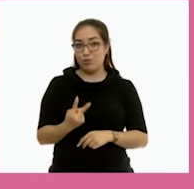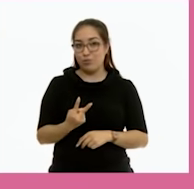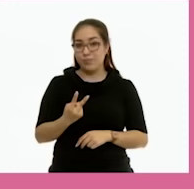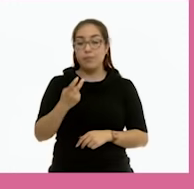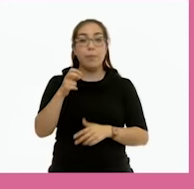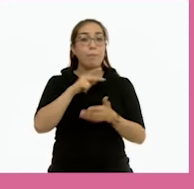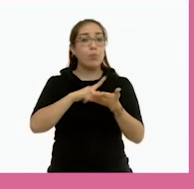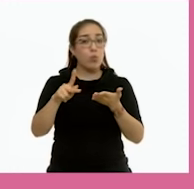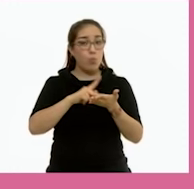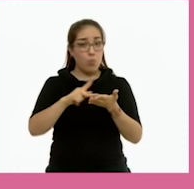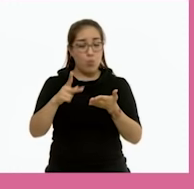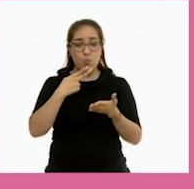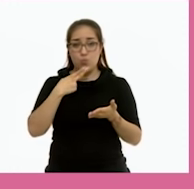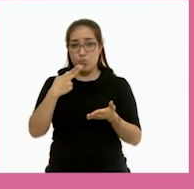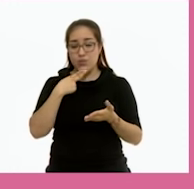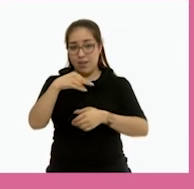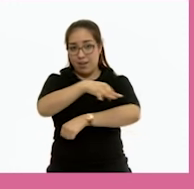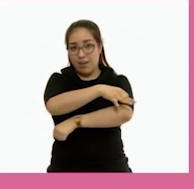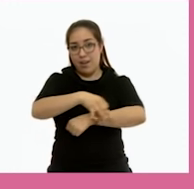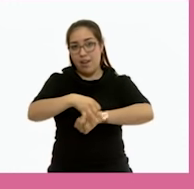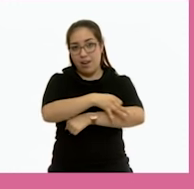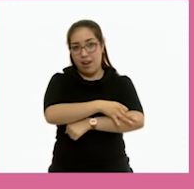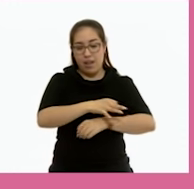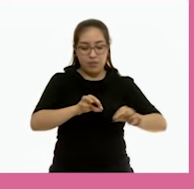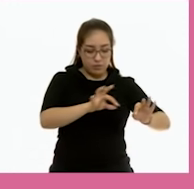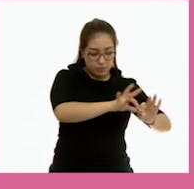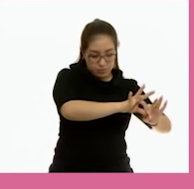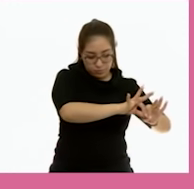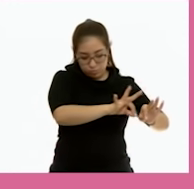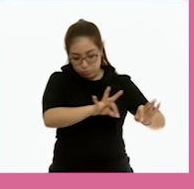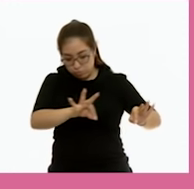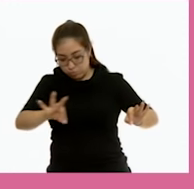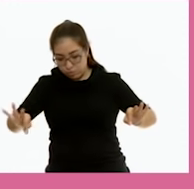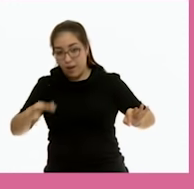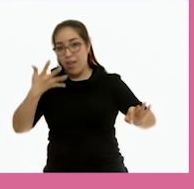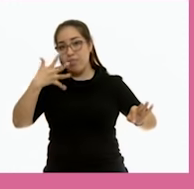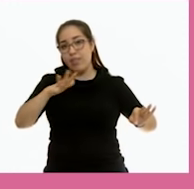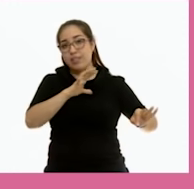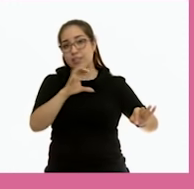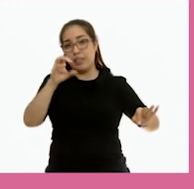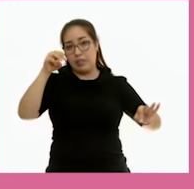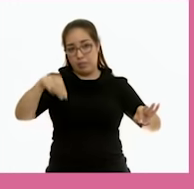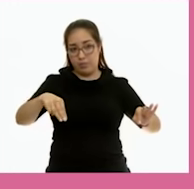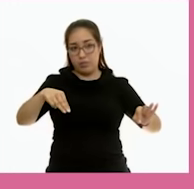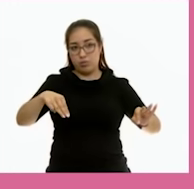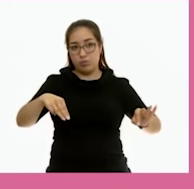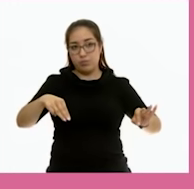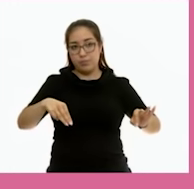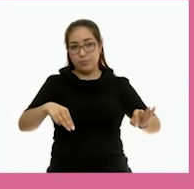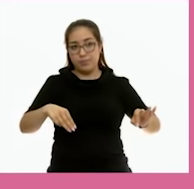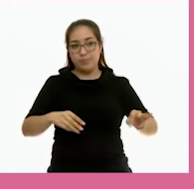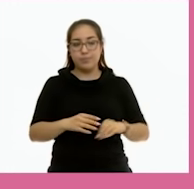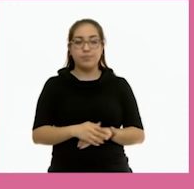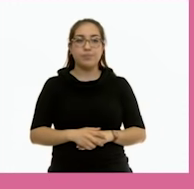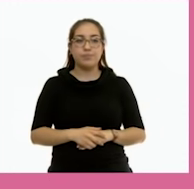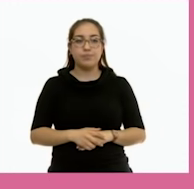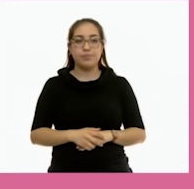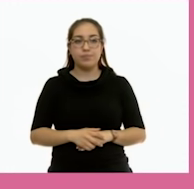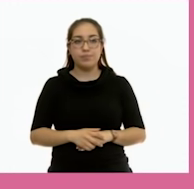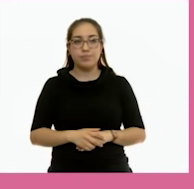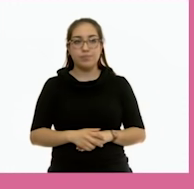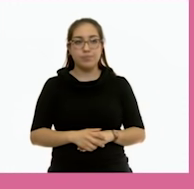el plumón o la pluma y con ayuda de la regla 10 centímetros de largo, partiendo de abajo hacia